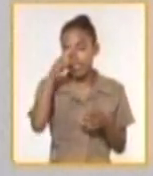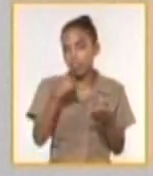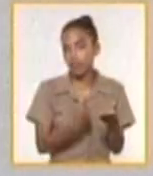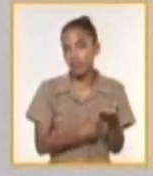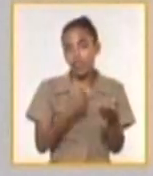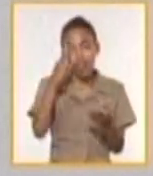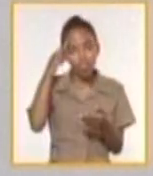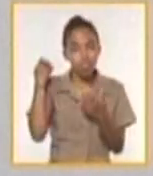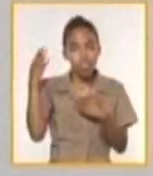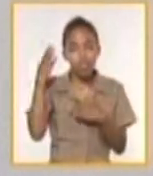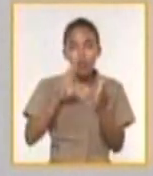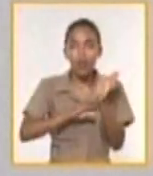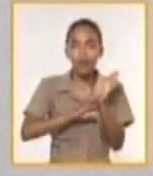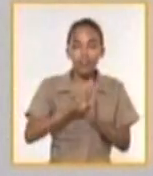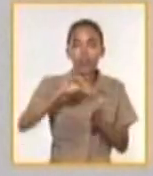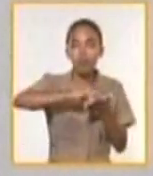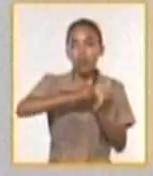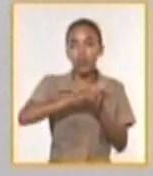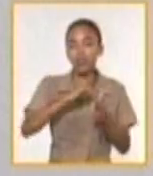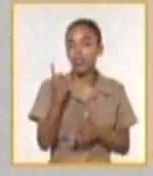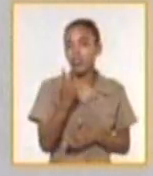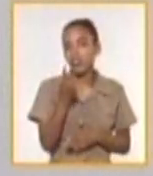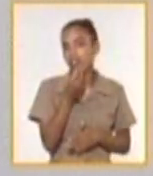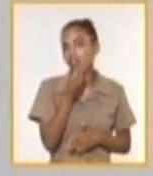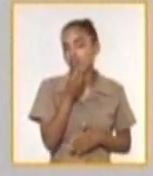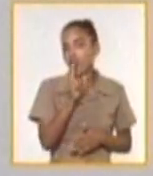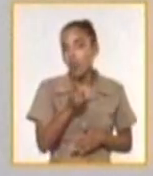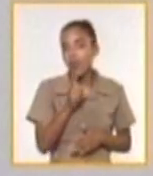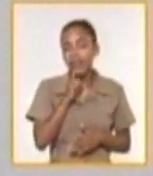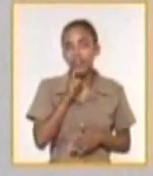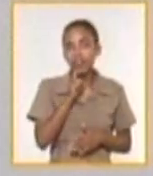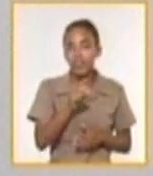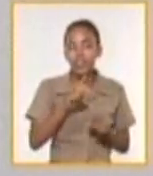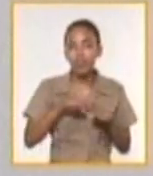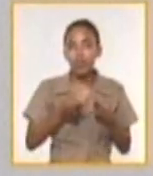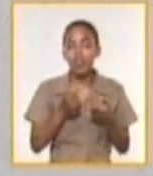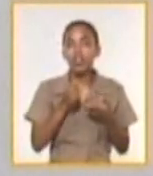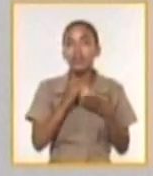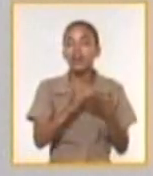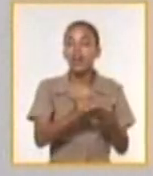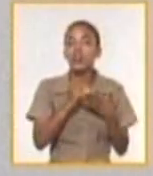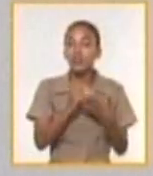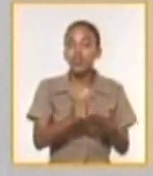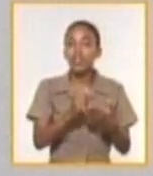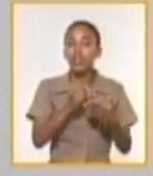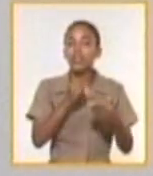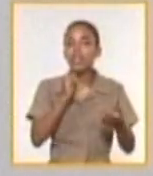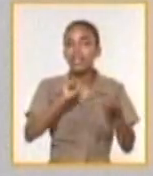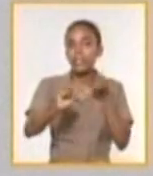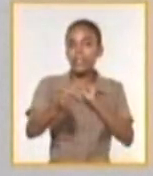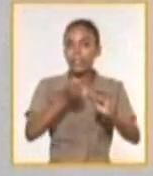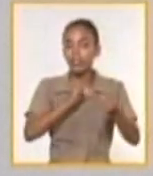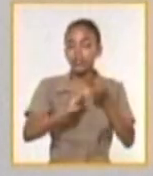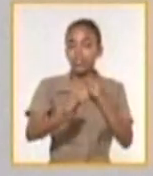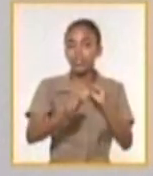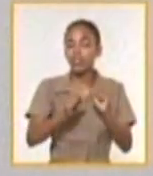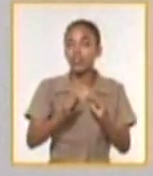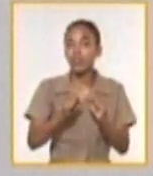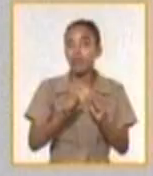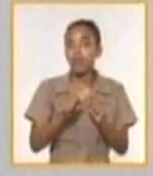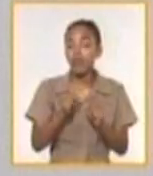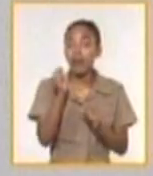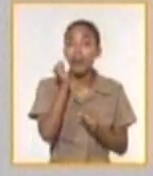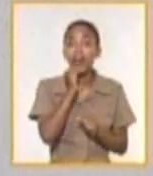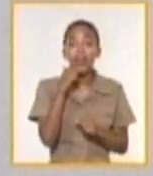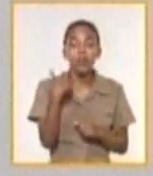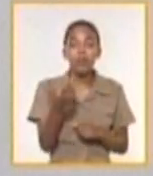nacional porque no lo tienen, porque están al servicio del imperialismo, ¿no? Y entonces, incluso habla en un libro que yo creo que